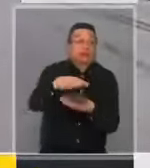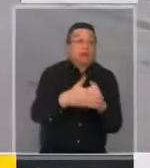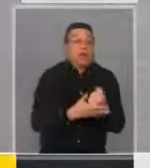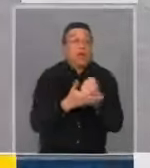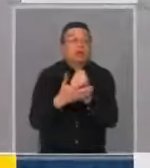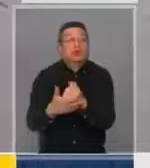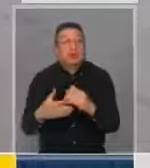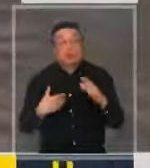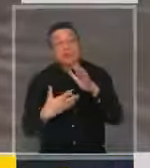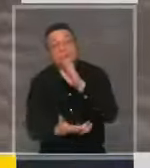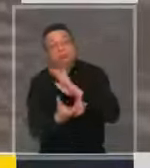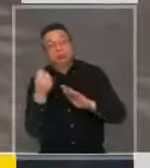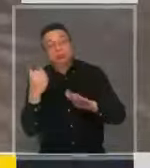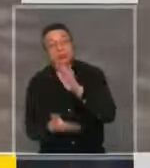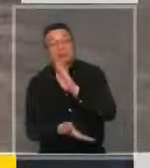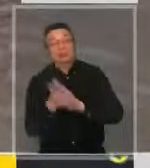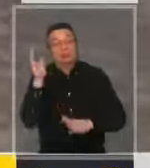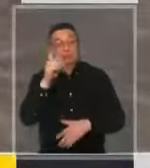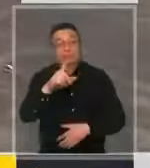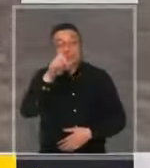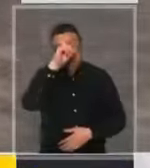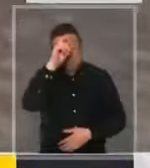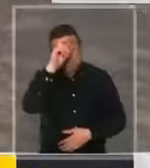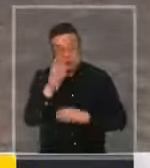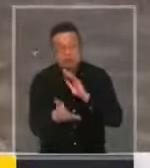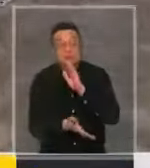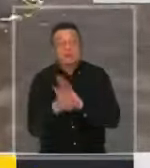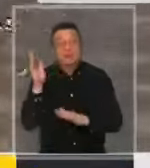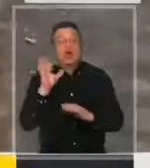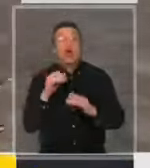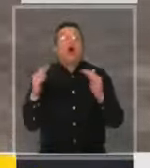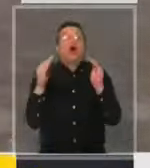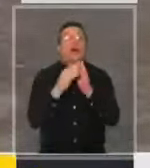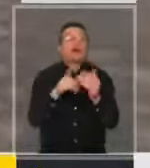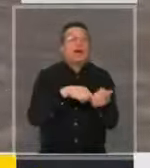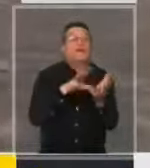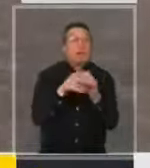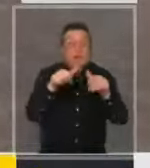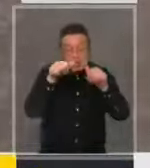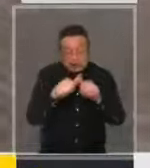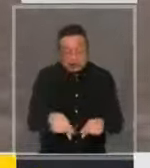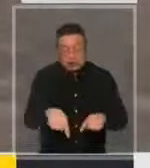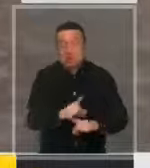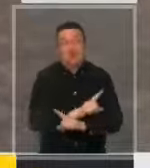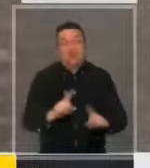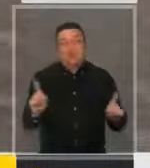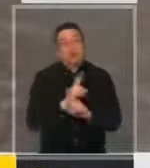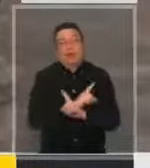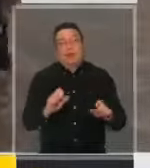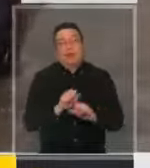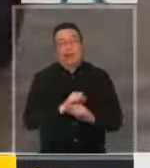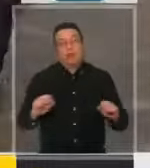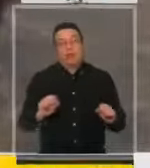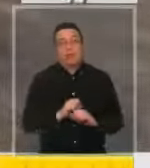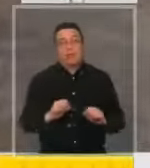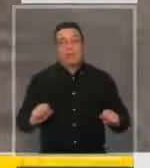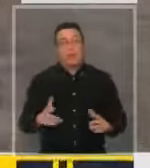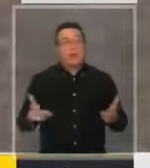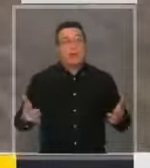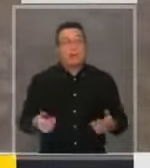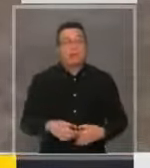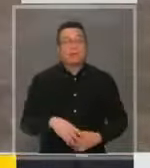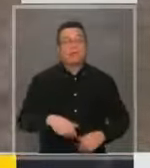y poder llevarla a algún recinto asistencial o a casa de algún familiar, pero no puede estar acá. No, aquí no puede estar. Aquí y además, no puede. Felipe... Y